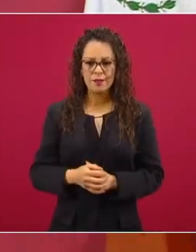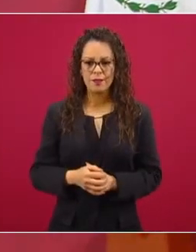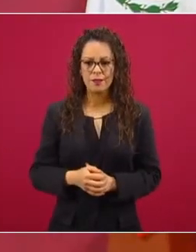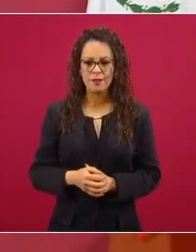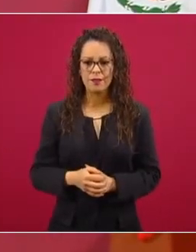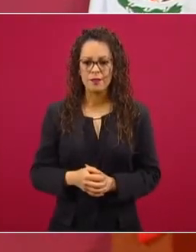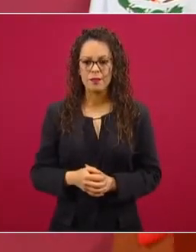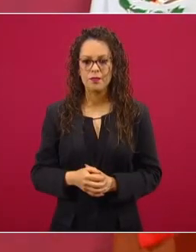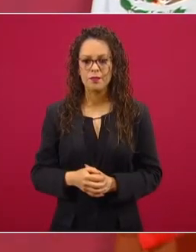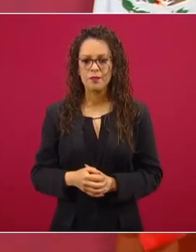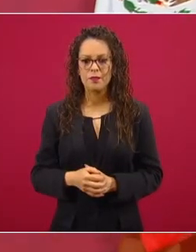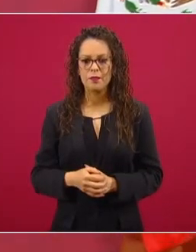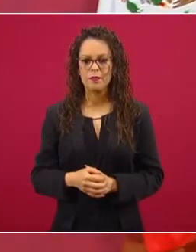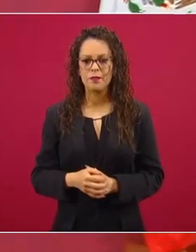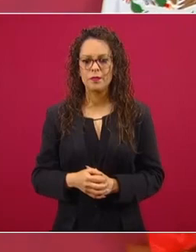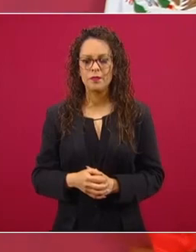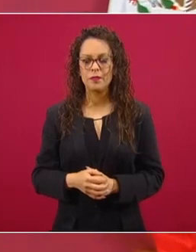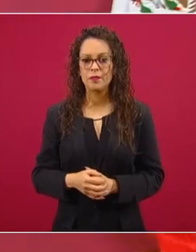Y